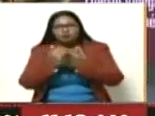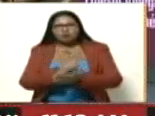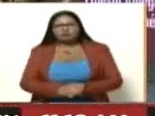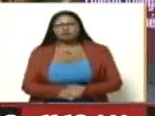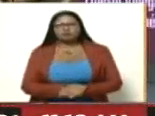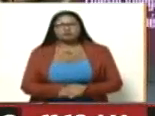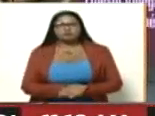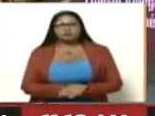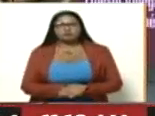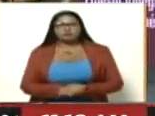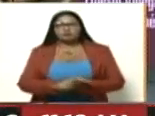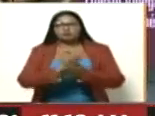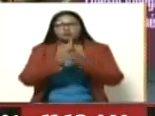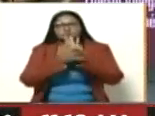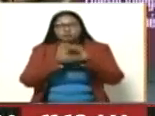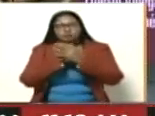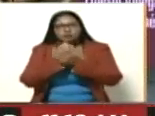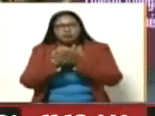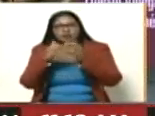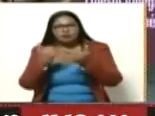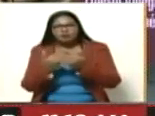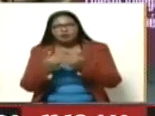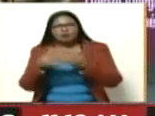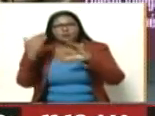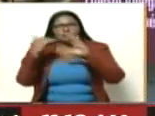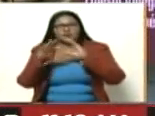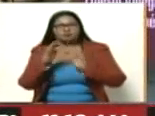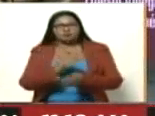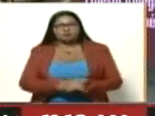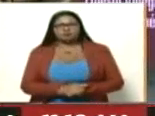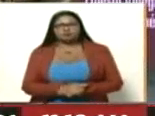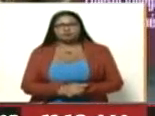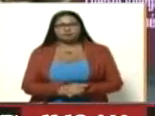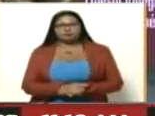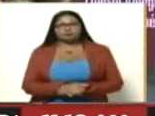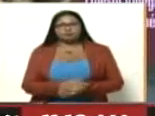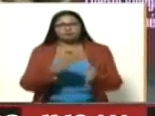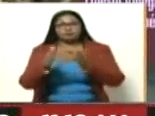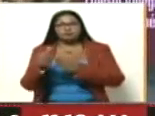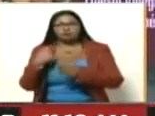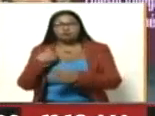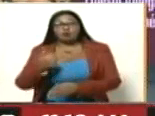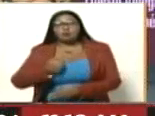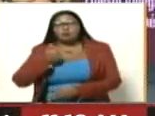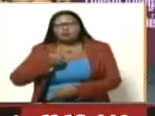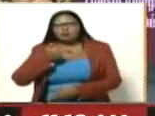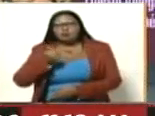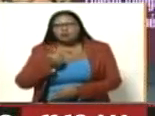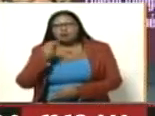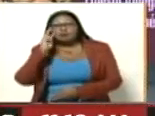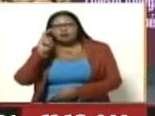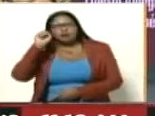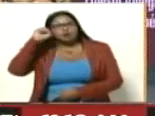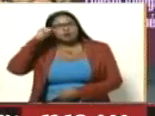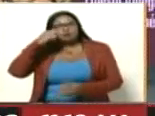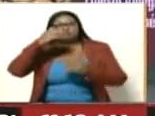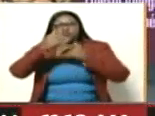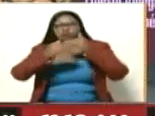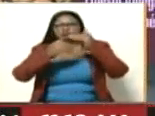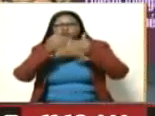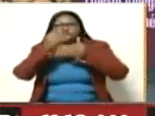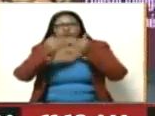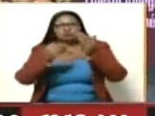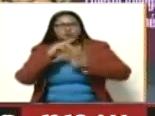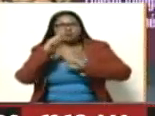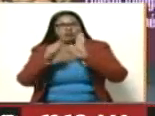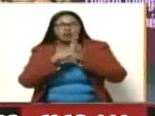arrancar, al menos escribir. Y además, uno aprovechaba iba recordando, iba